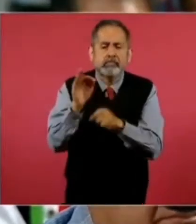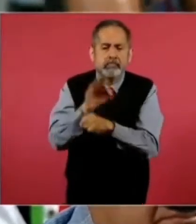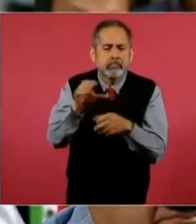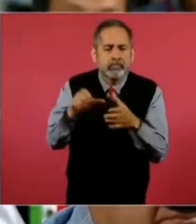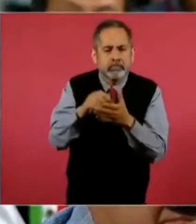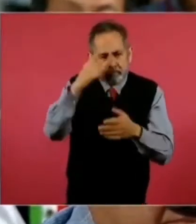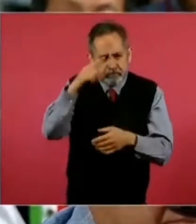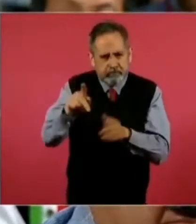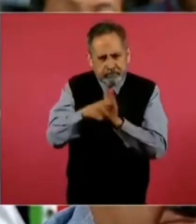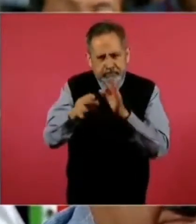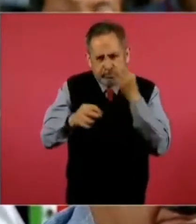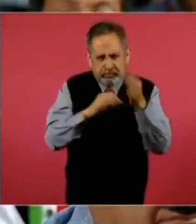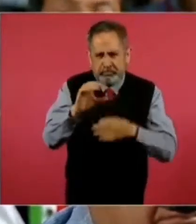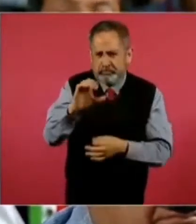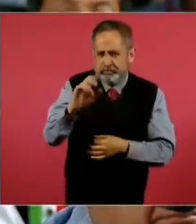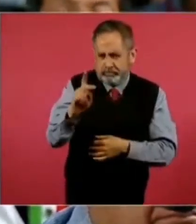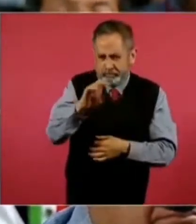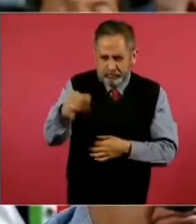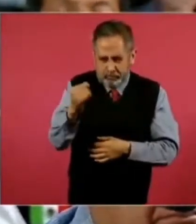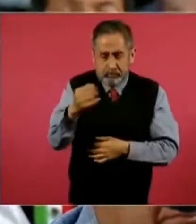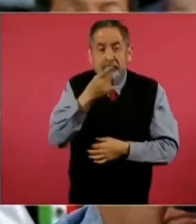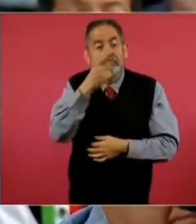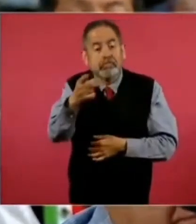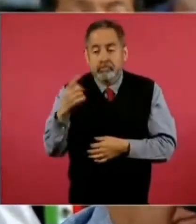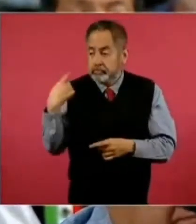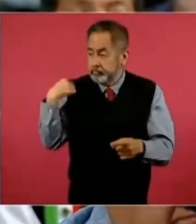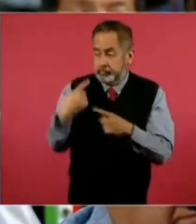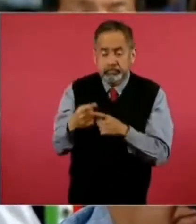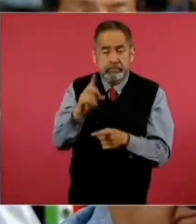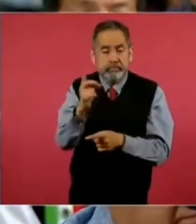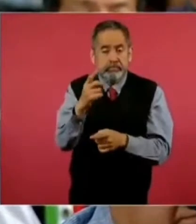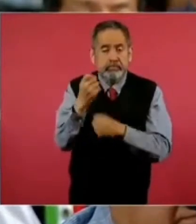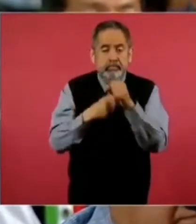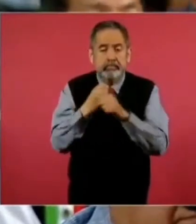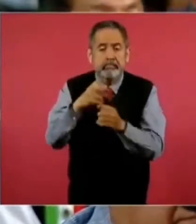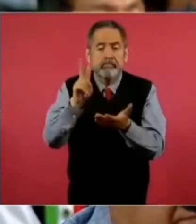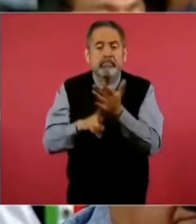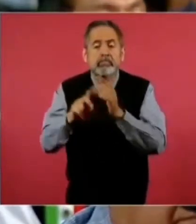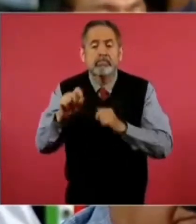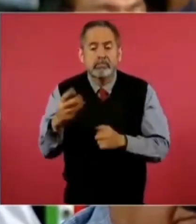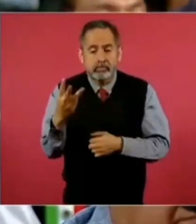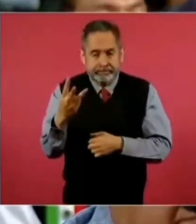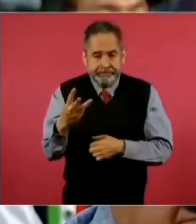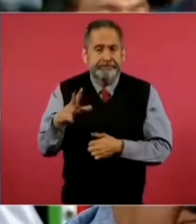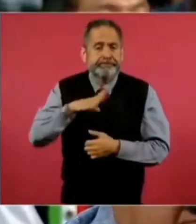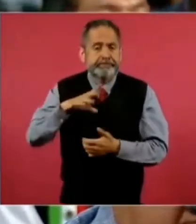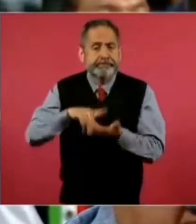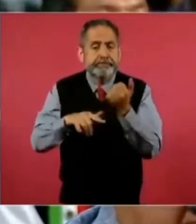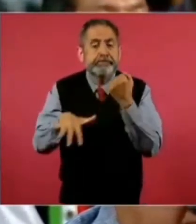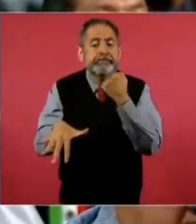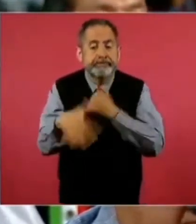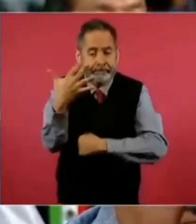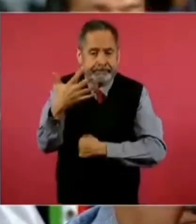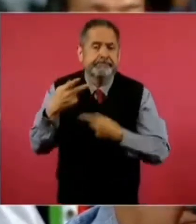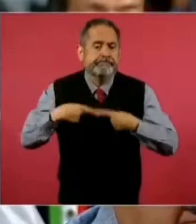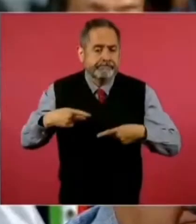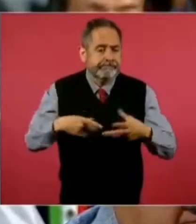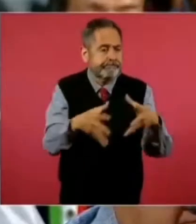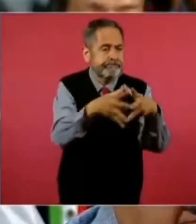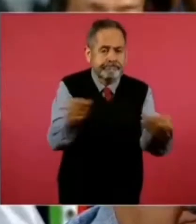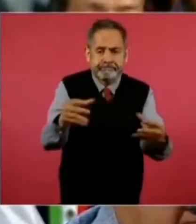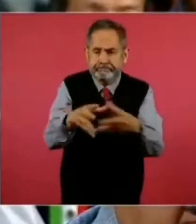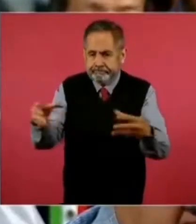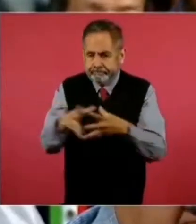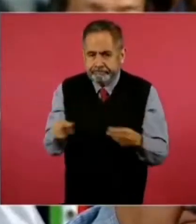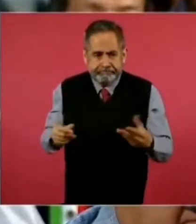CPJ, han informado que a diciembre del 2023 hay 15 colegas desaparecidos, y en